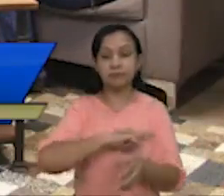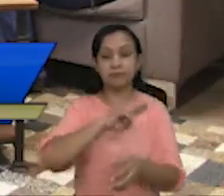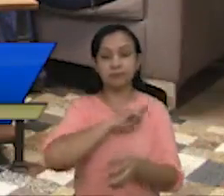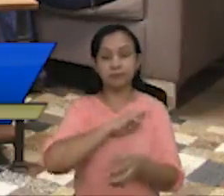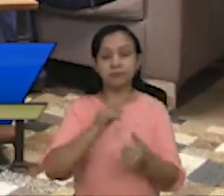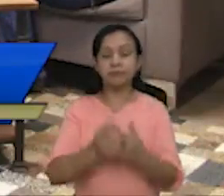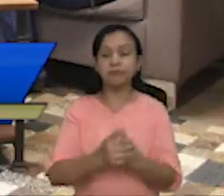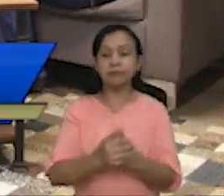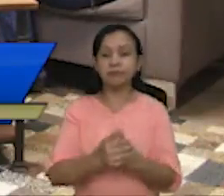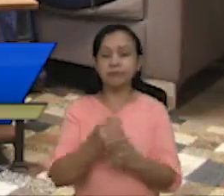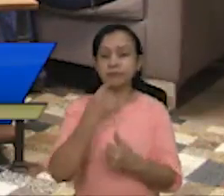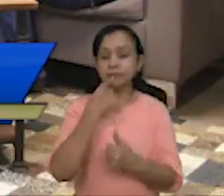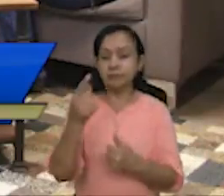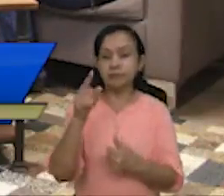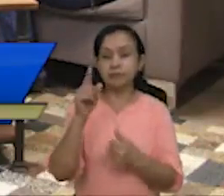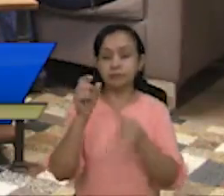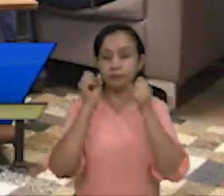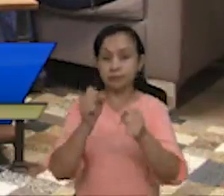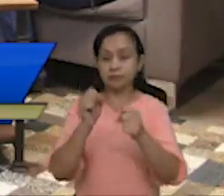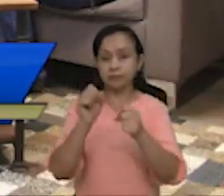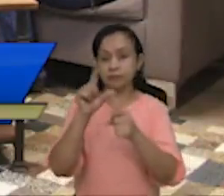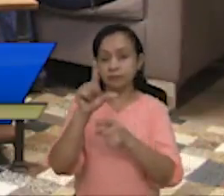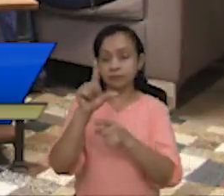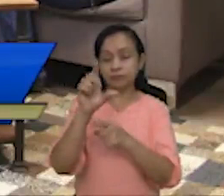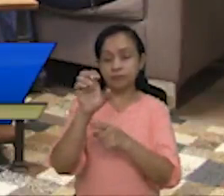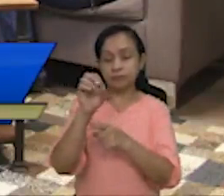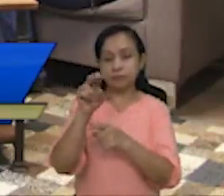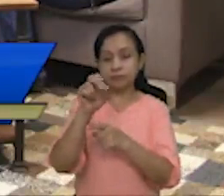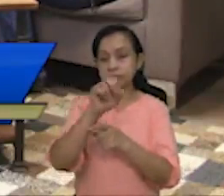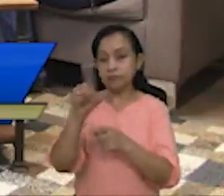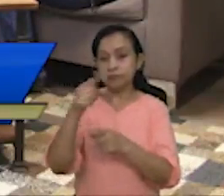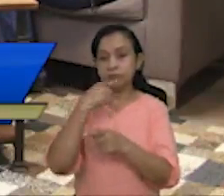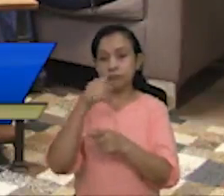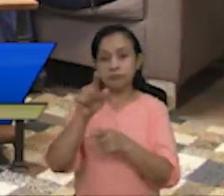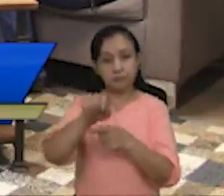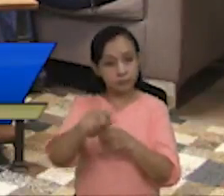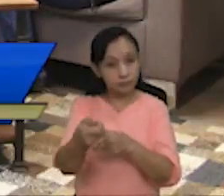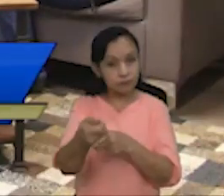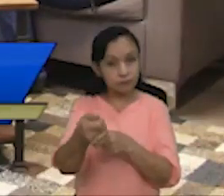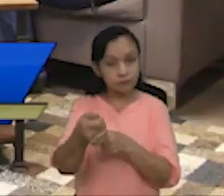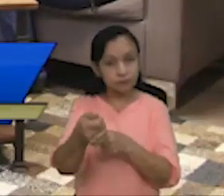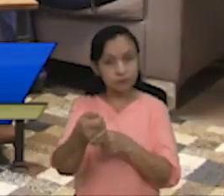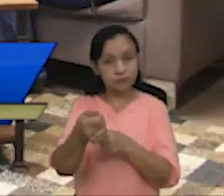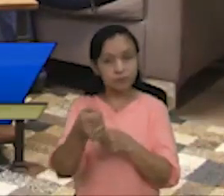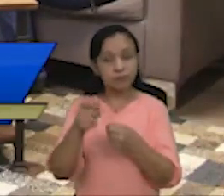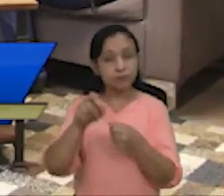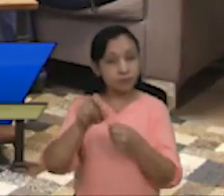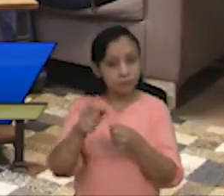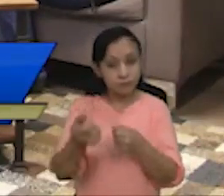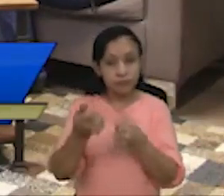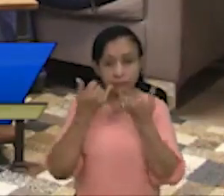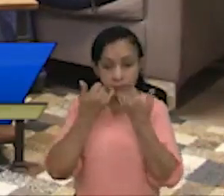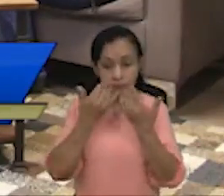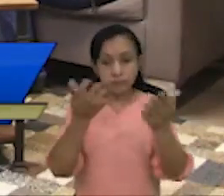si retomamos algo que planteabas vos, por ejemplo, cuando hacías las transmisiones de la radio, no solamente es la transmisión